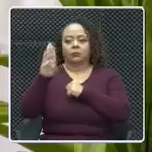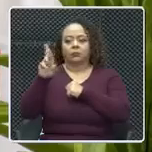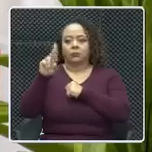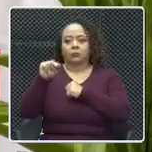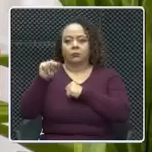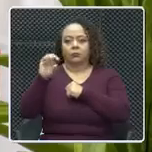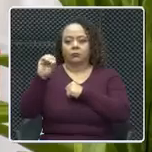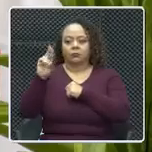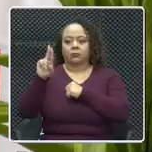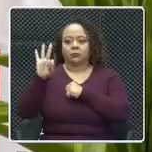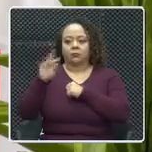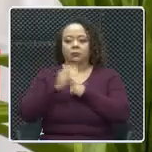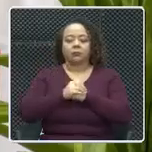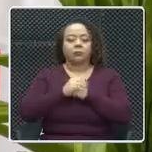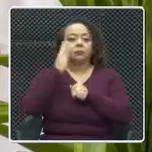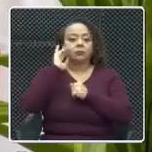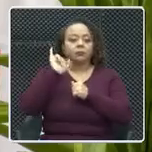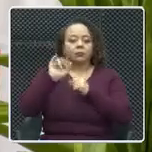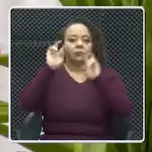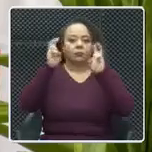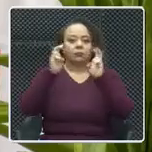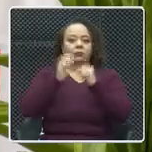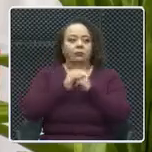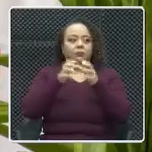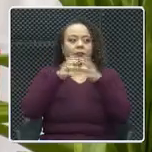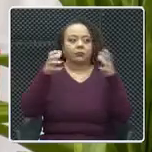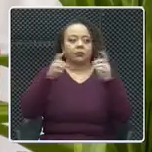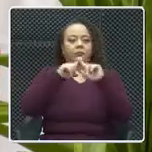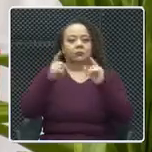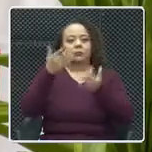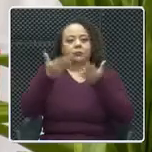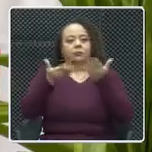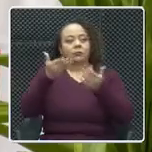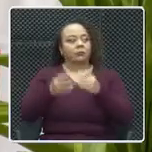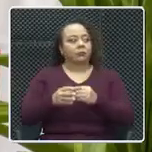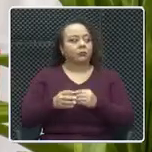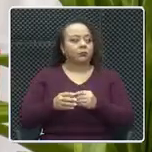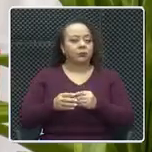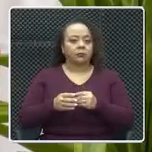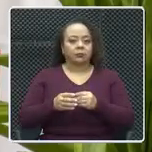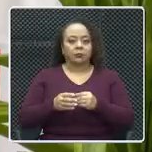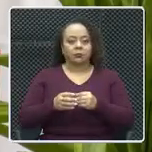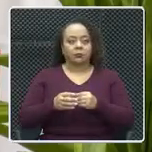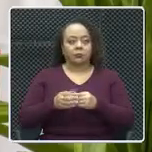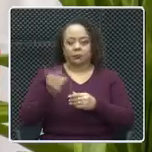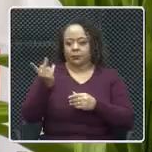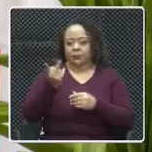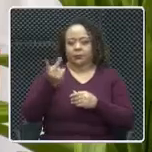a entrar sobre el burnout porque es un tema muy amplio, pero quizás, Stephanie y